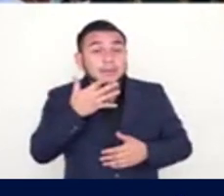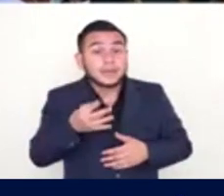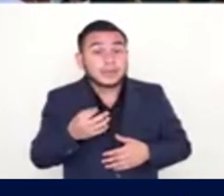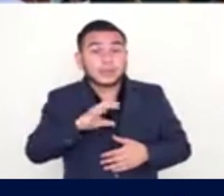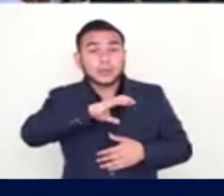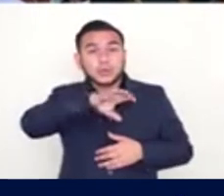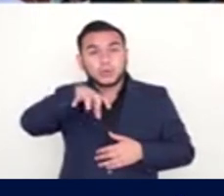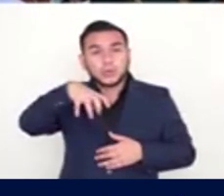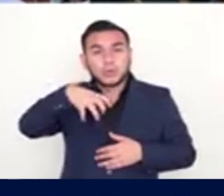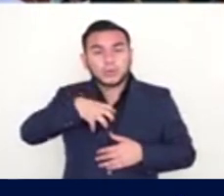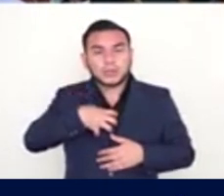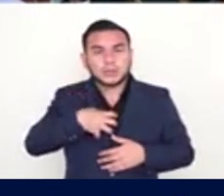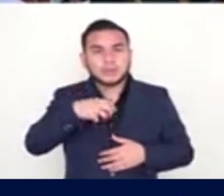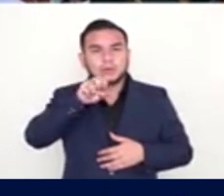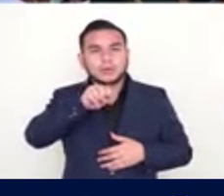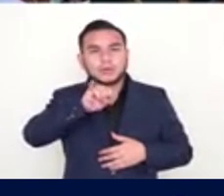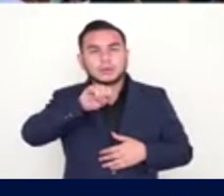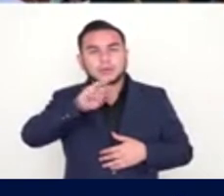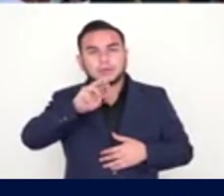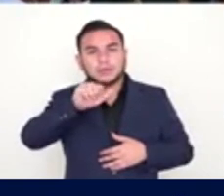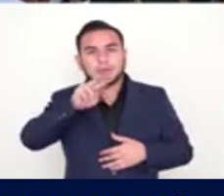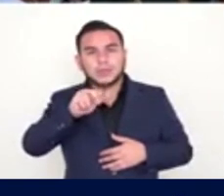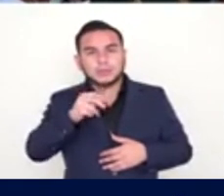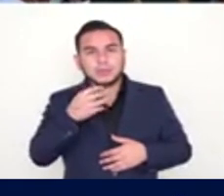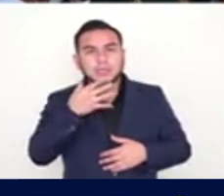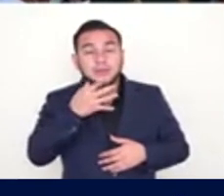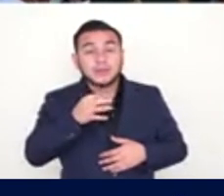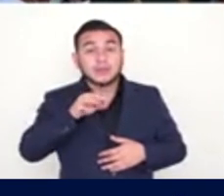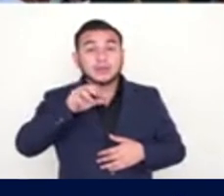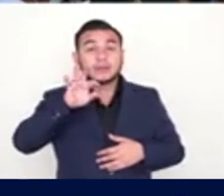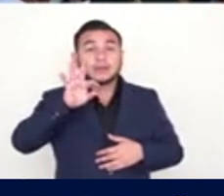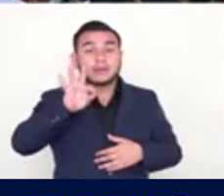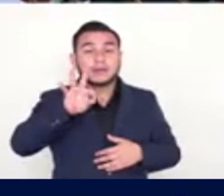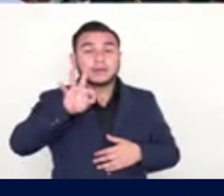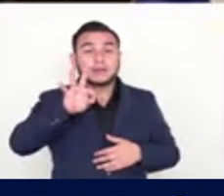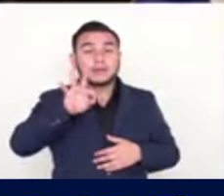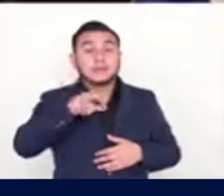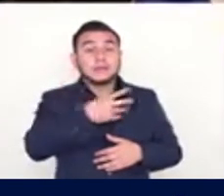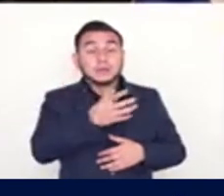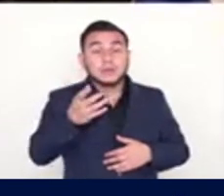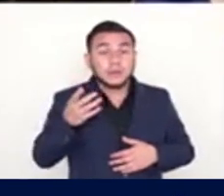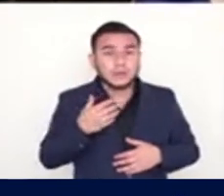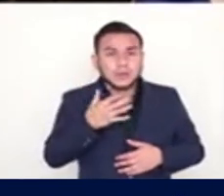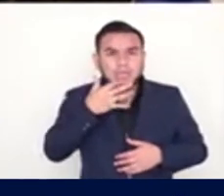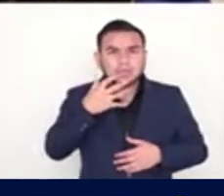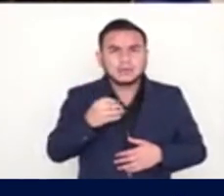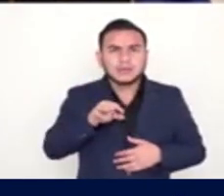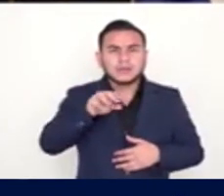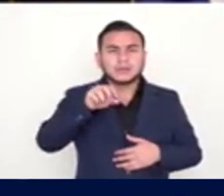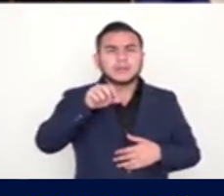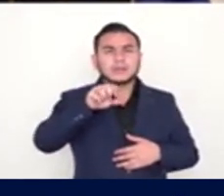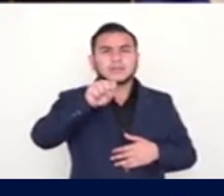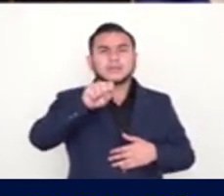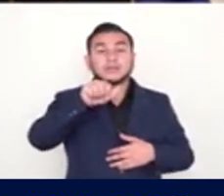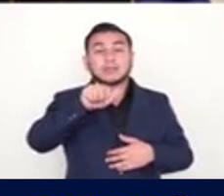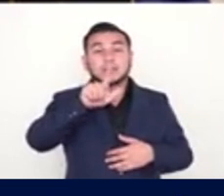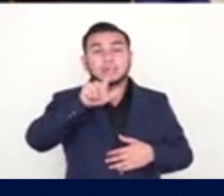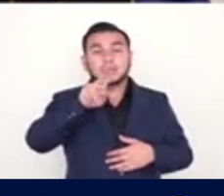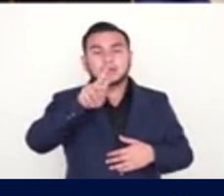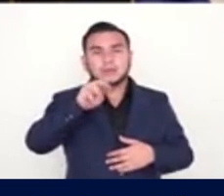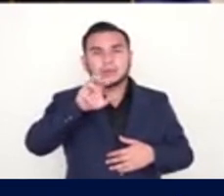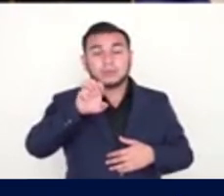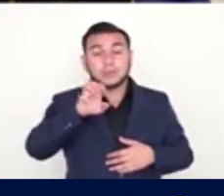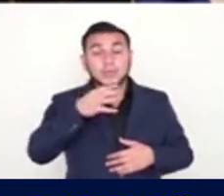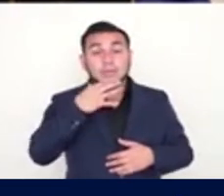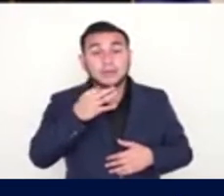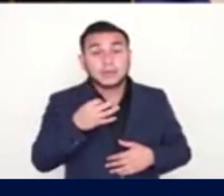el dueño Simán. O en el caso de Factum Fito Salume, que están haciendo la investigación desde hace 2 años. ¿Ya la van a terminar? Y dijeron que iban